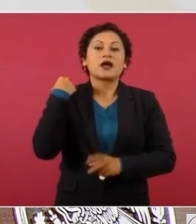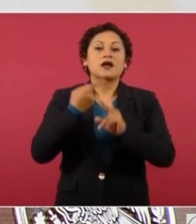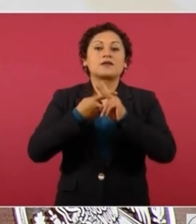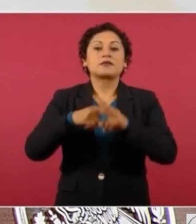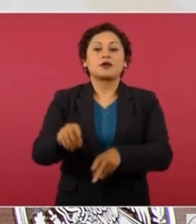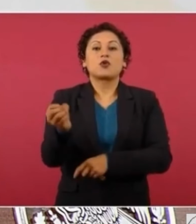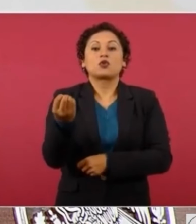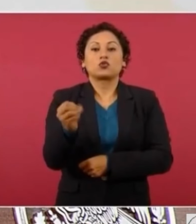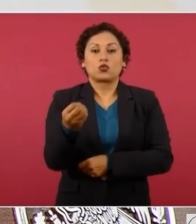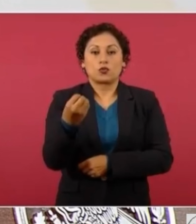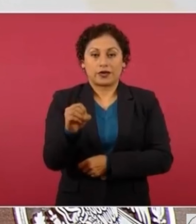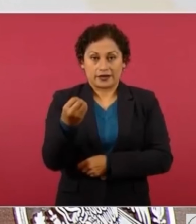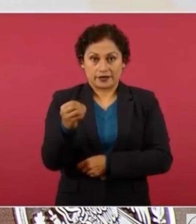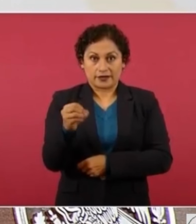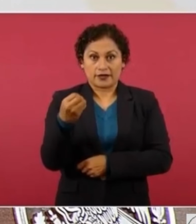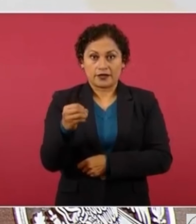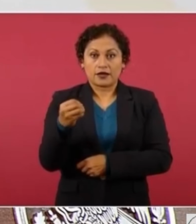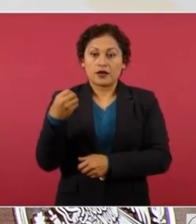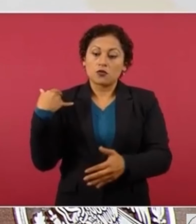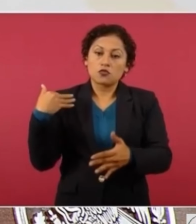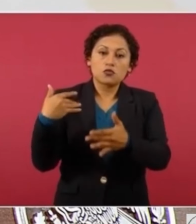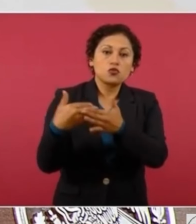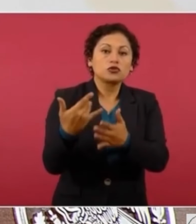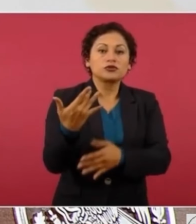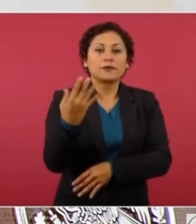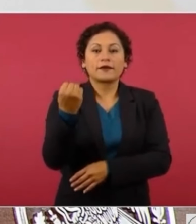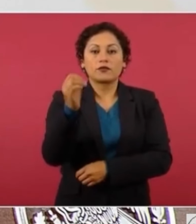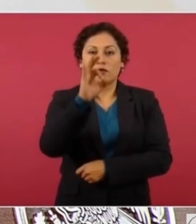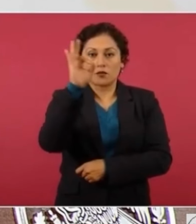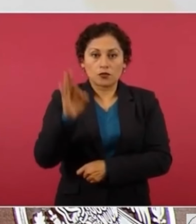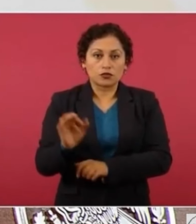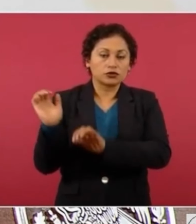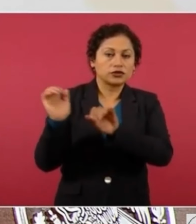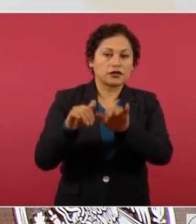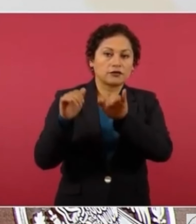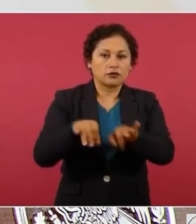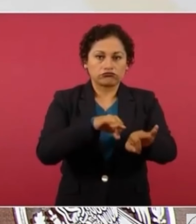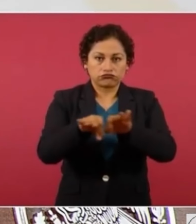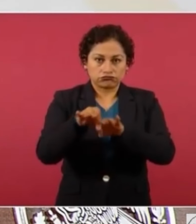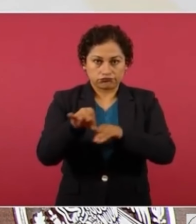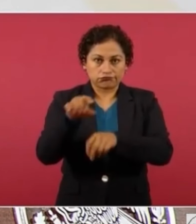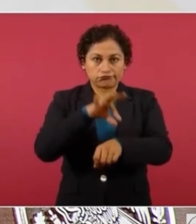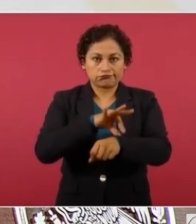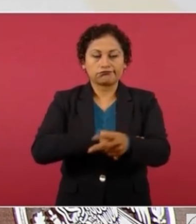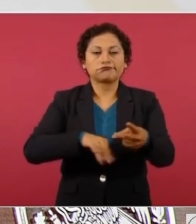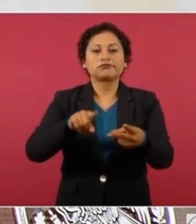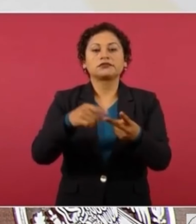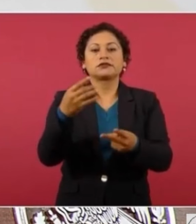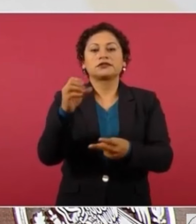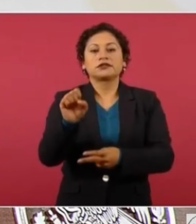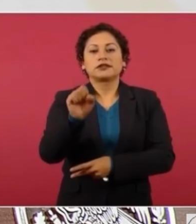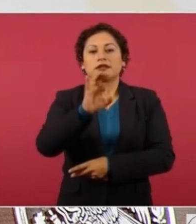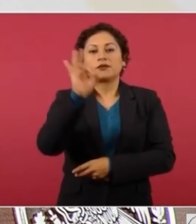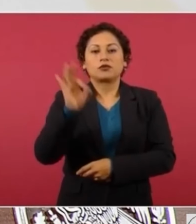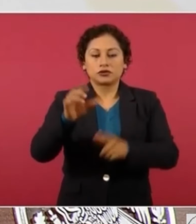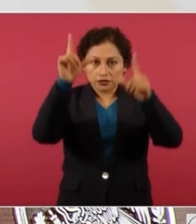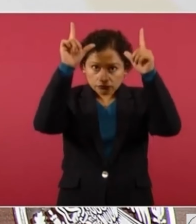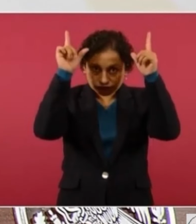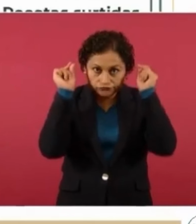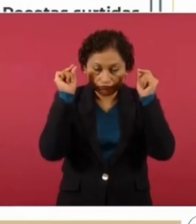octubre, llevamos un 59% de cobertura de médicos especialistas, 60% de médicos generales y personal de